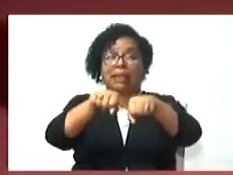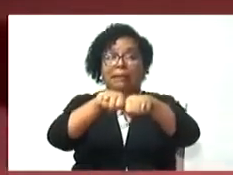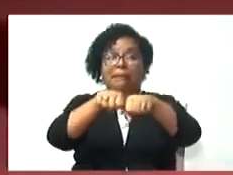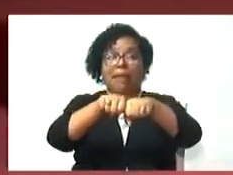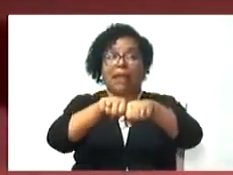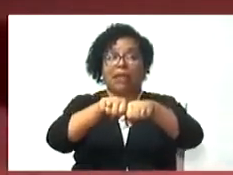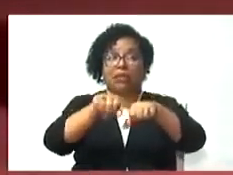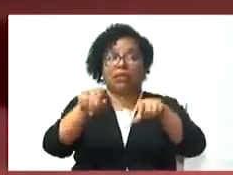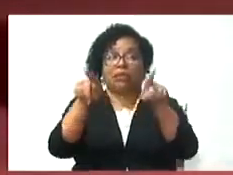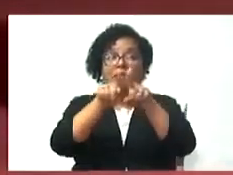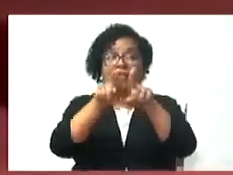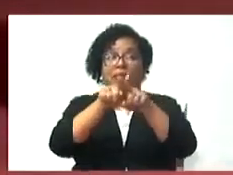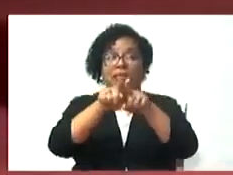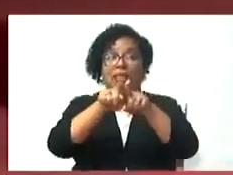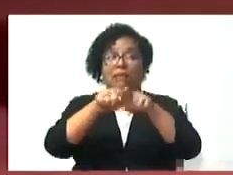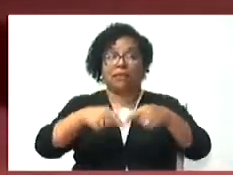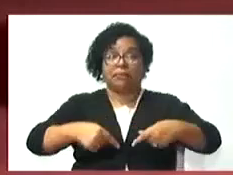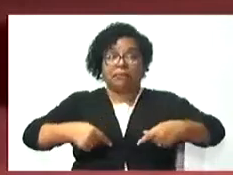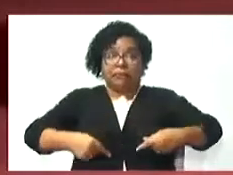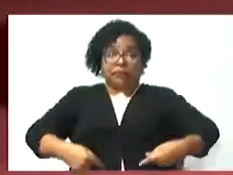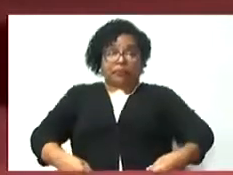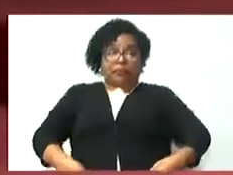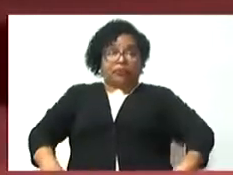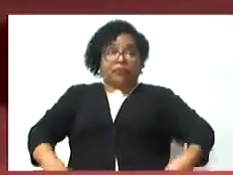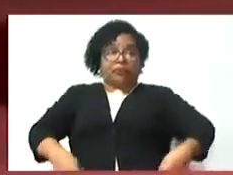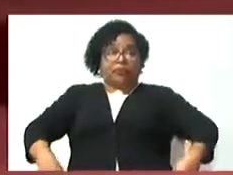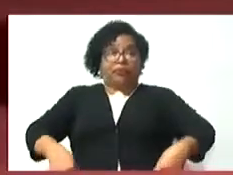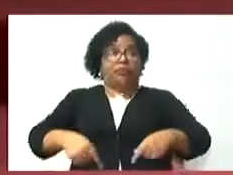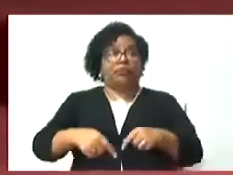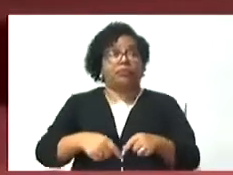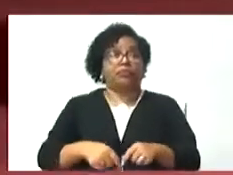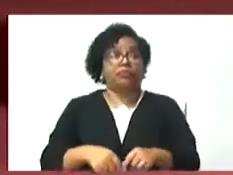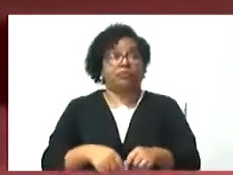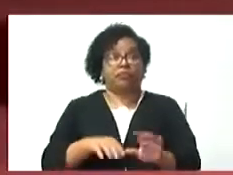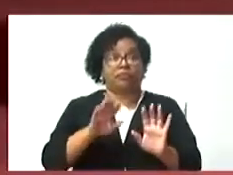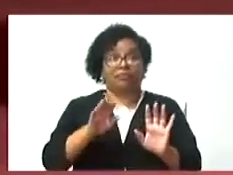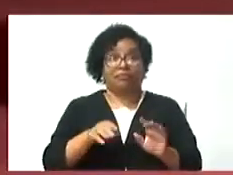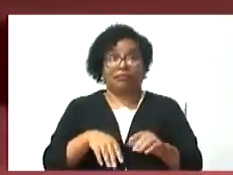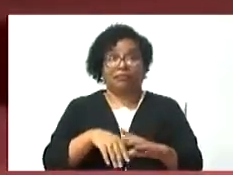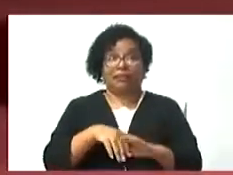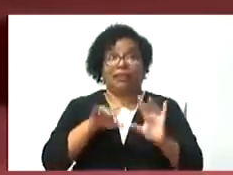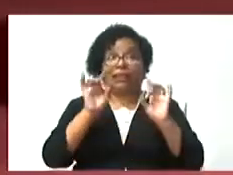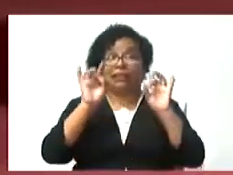una mini que poco le faltaba te enseña la parte que nos enseña